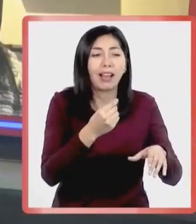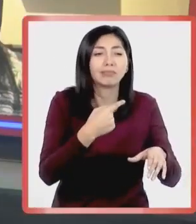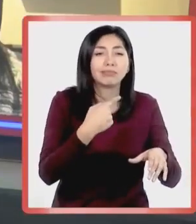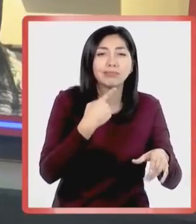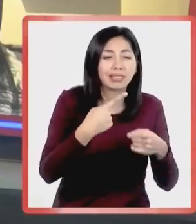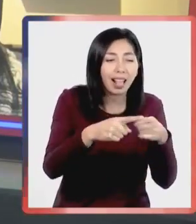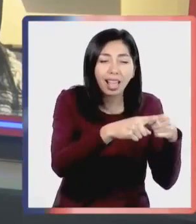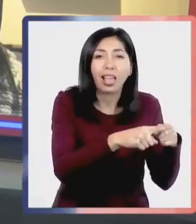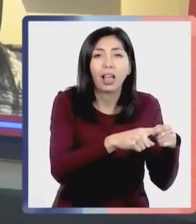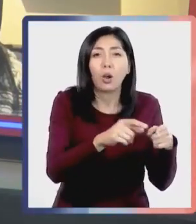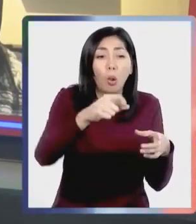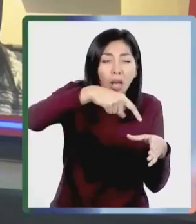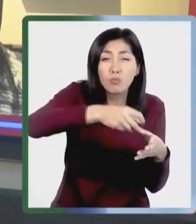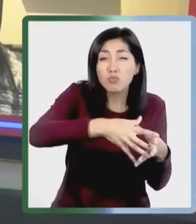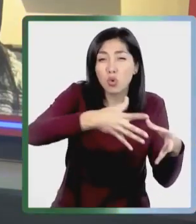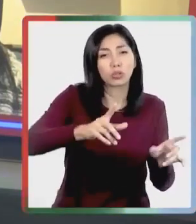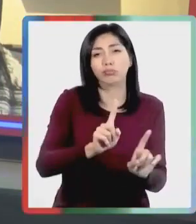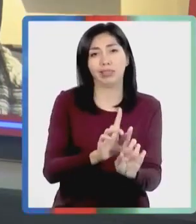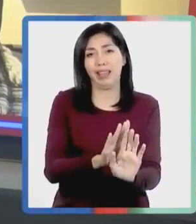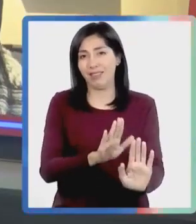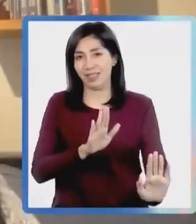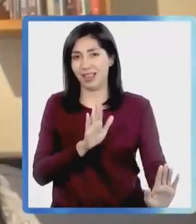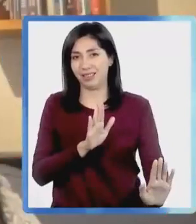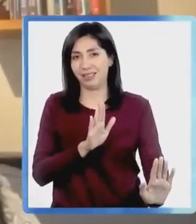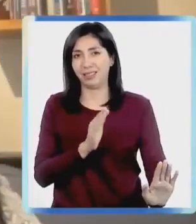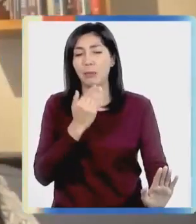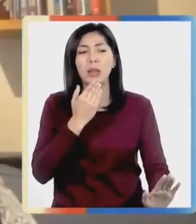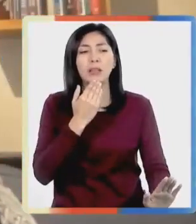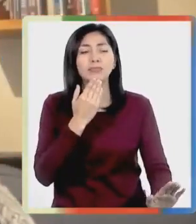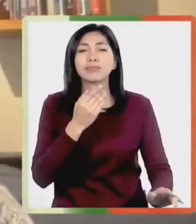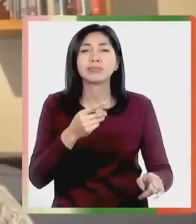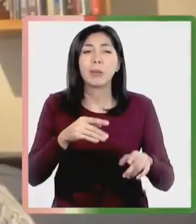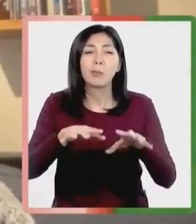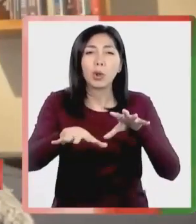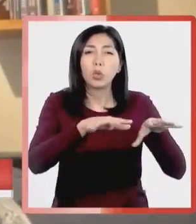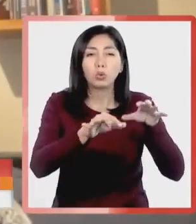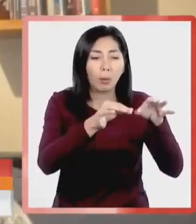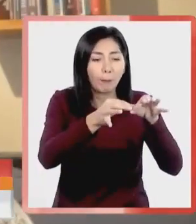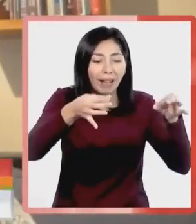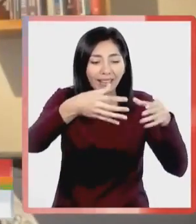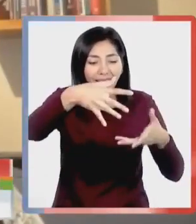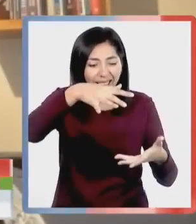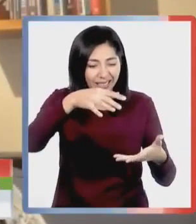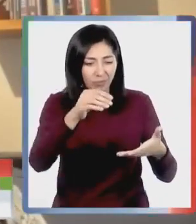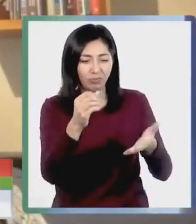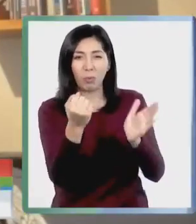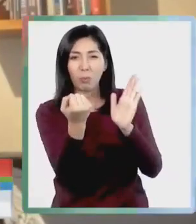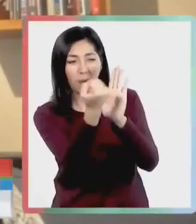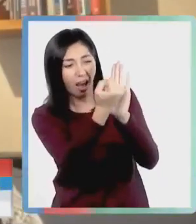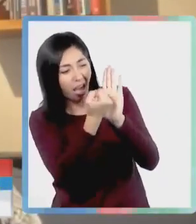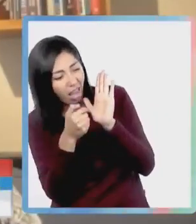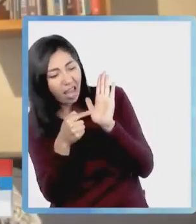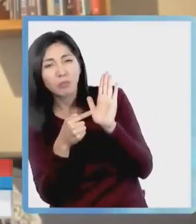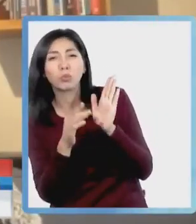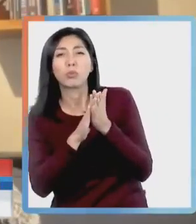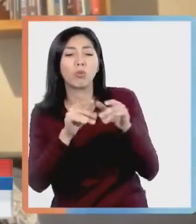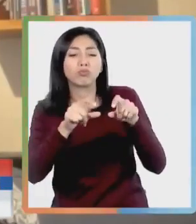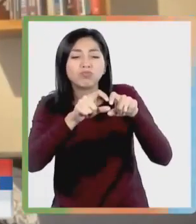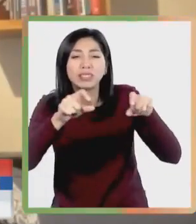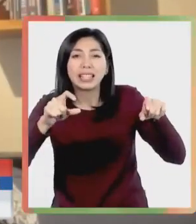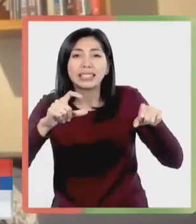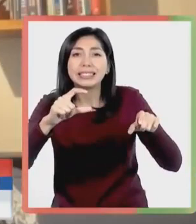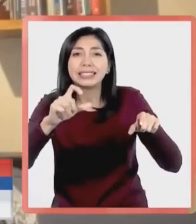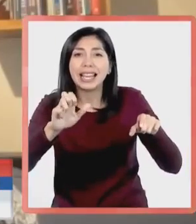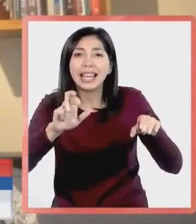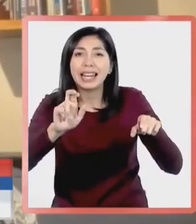elementos para bajar el tema de los etiquetados. O sea, tratar de evitar por sobre todo los ultraprocesados que utilizan estos edulcorantes. Me refiero a barritas